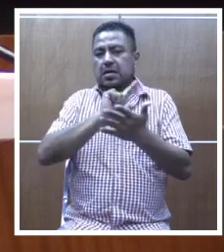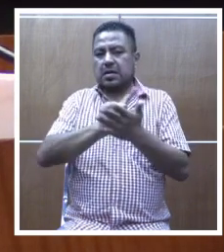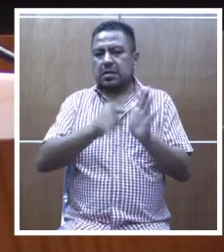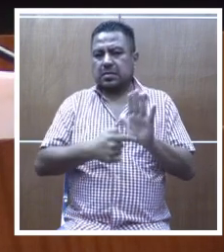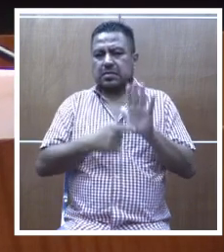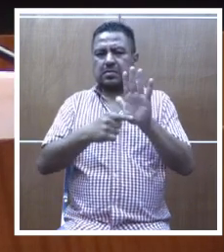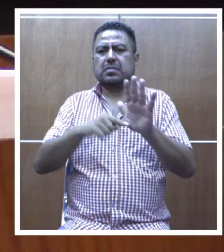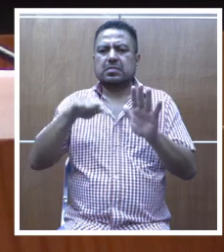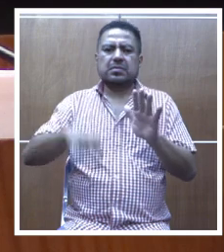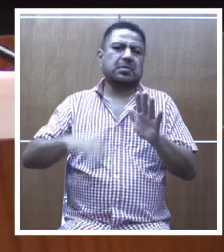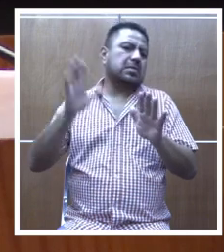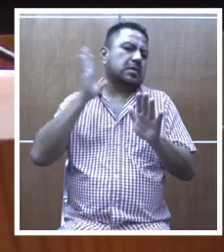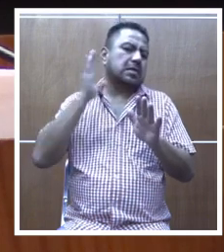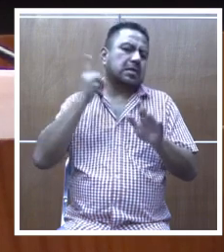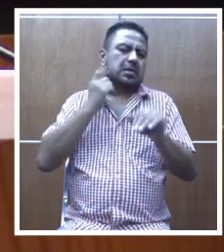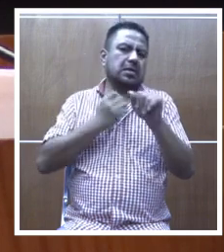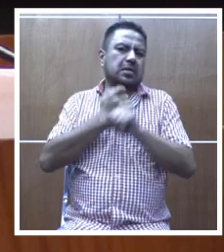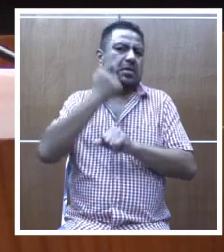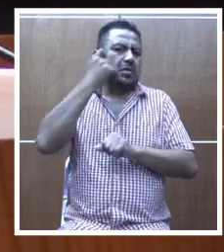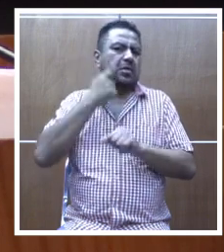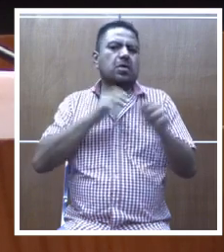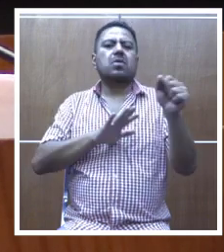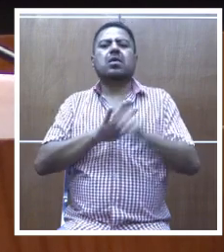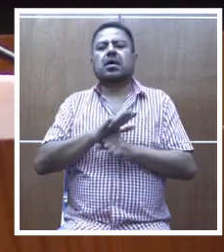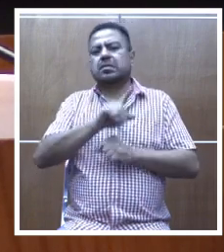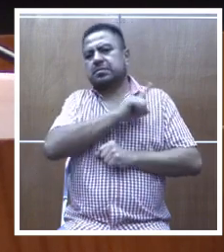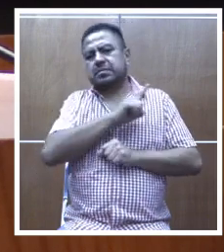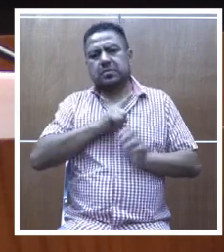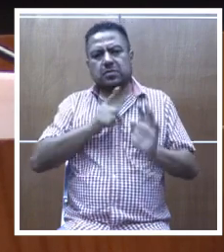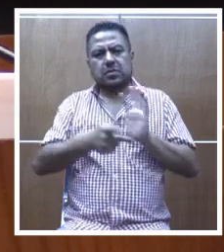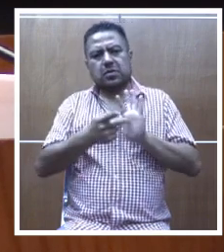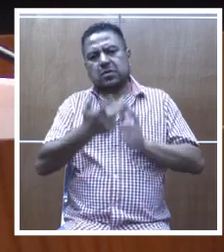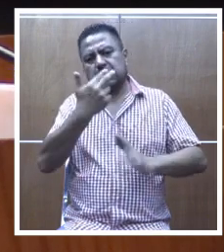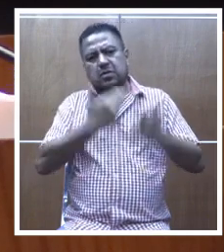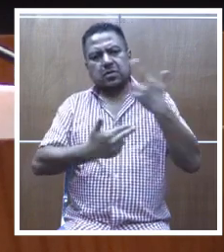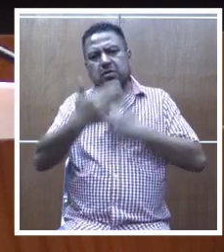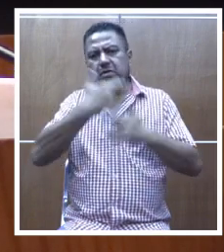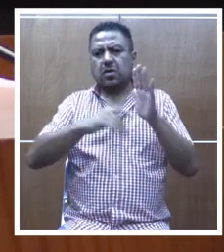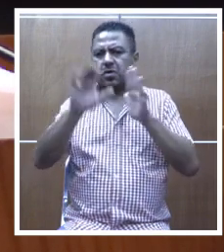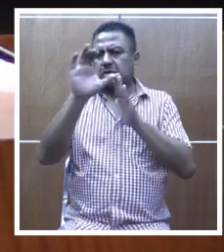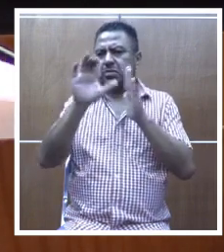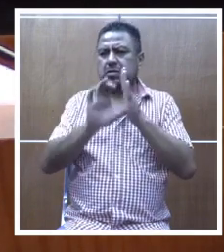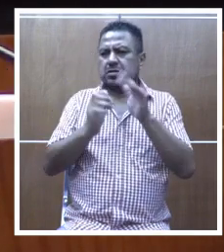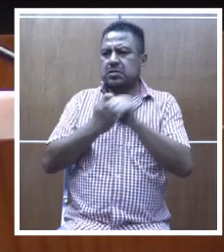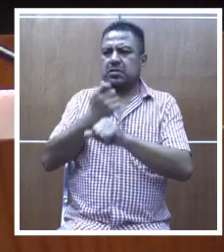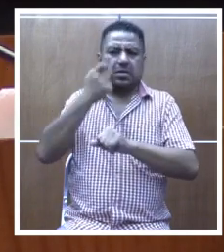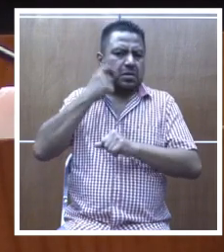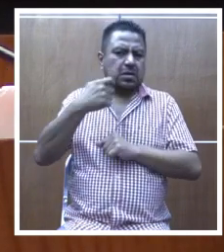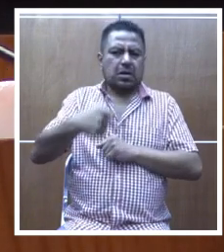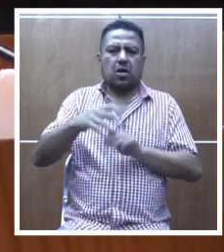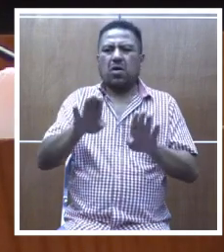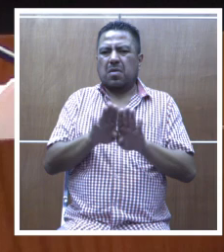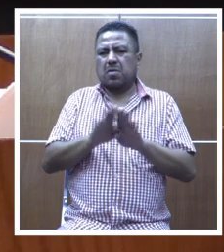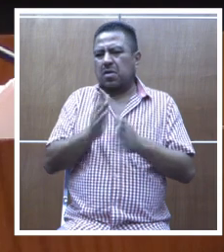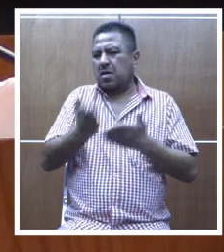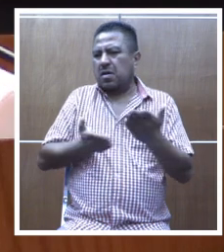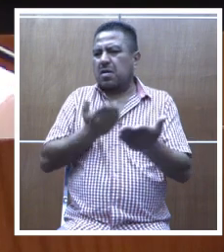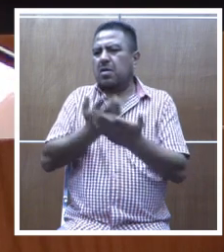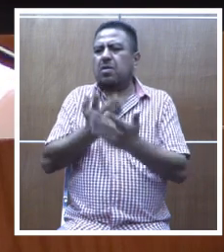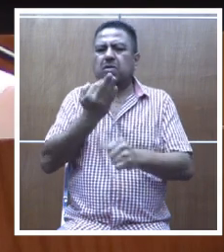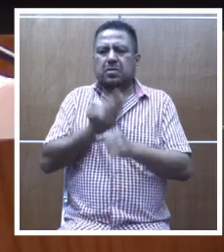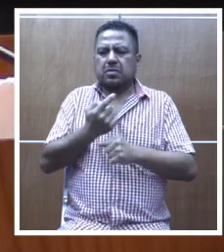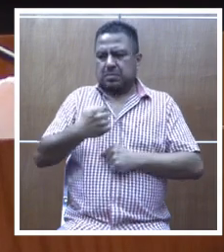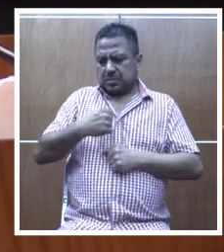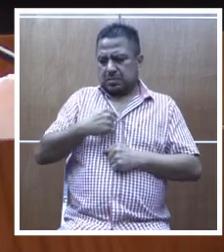a este Congreso del Estado de Guerrero, las cuales deben retomarse en nuestra Constitución local, tal como se propone hoy ante el Pleno de este